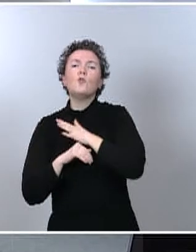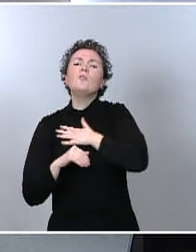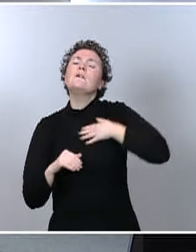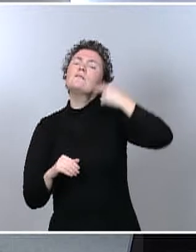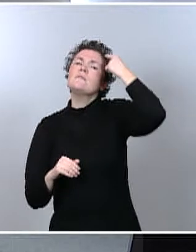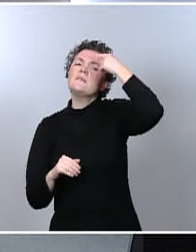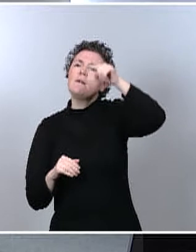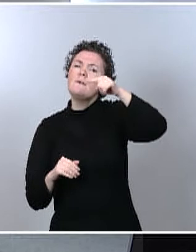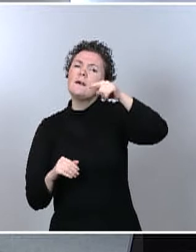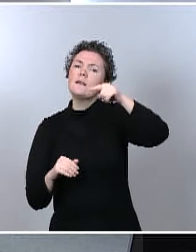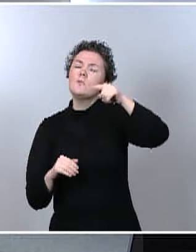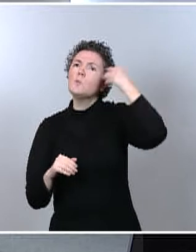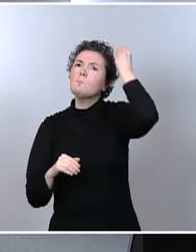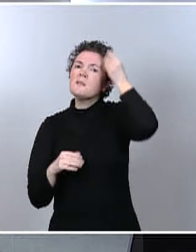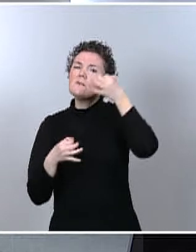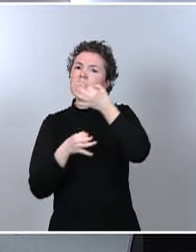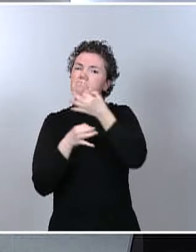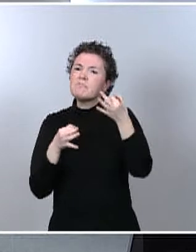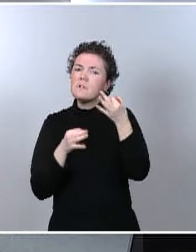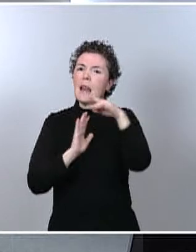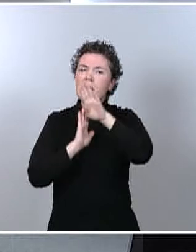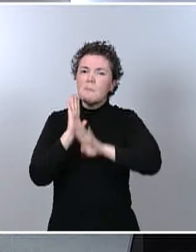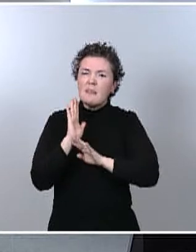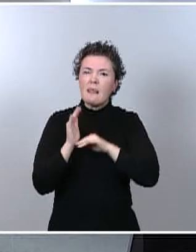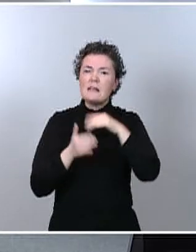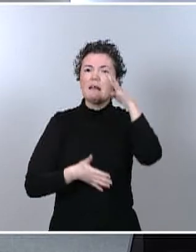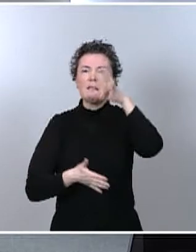Diari Ara, Otserra.